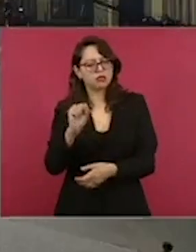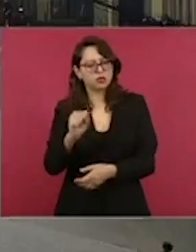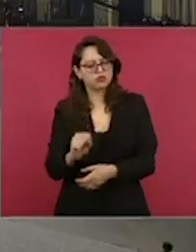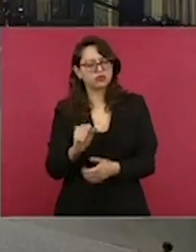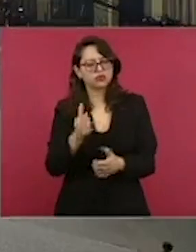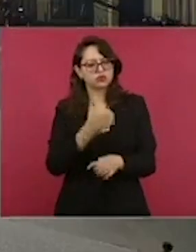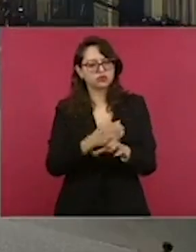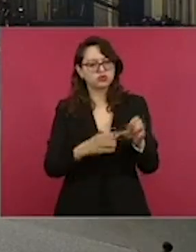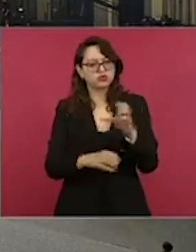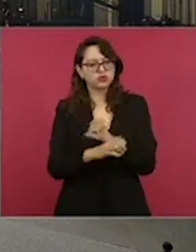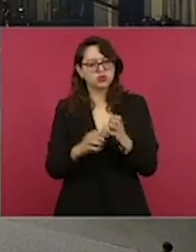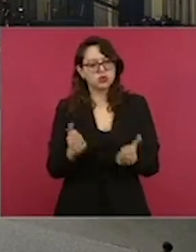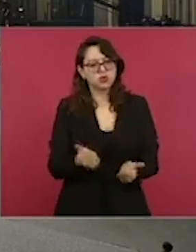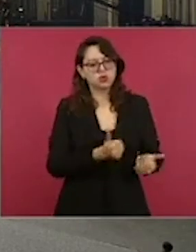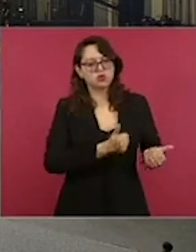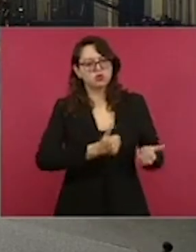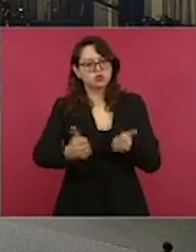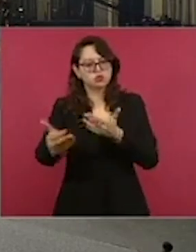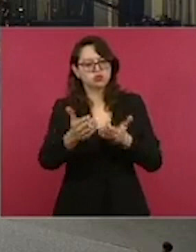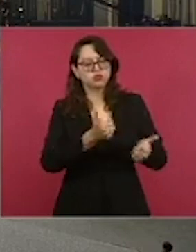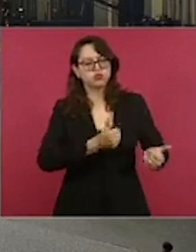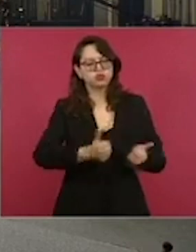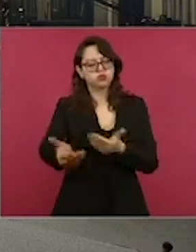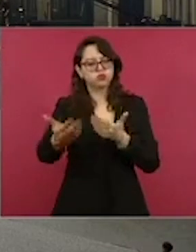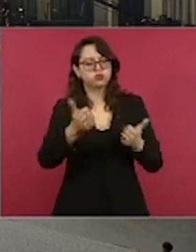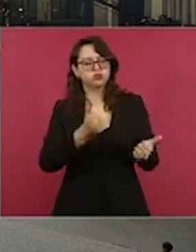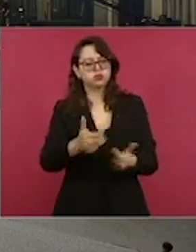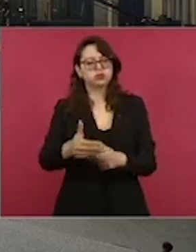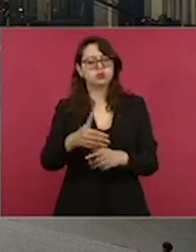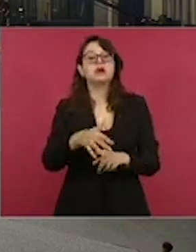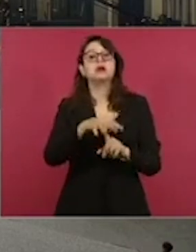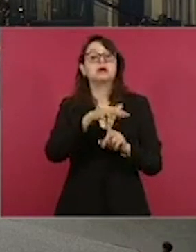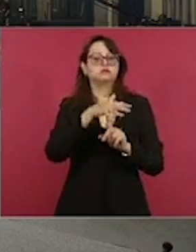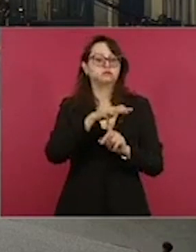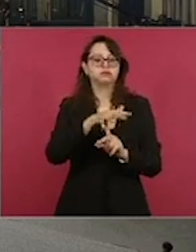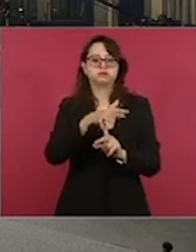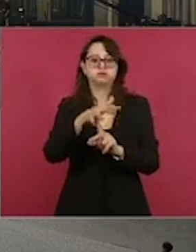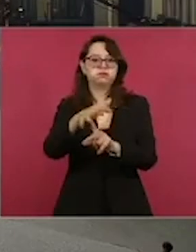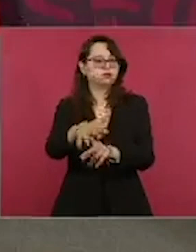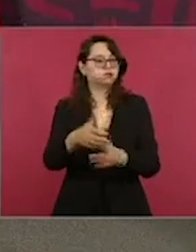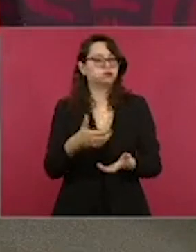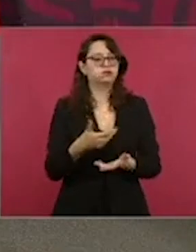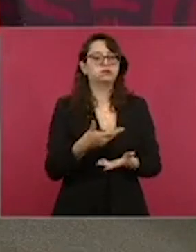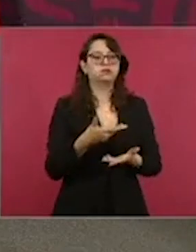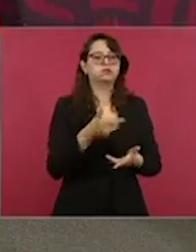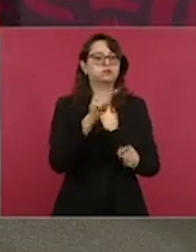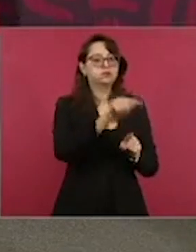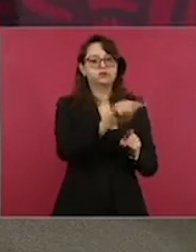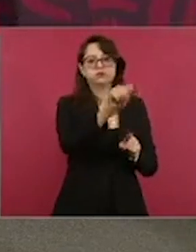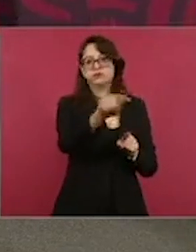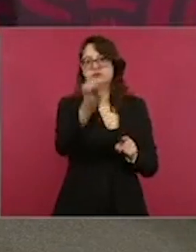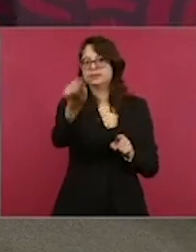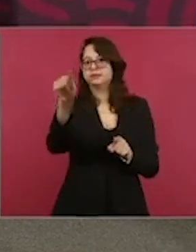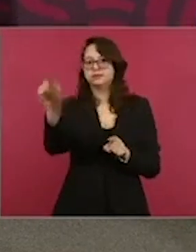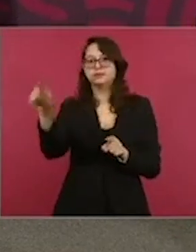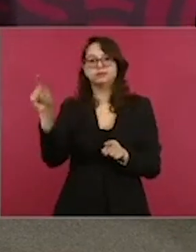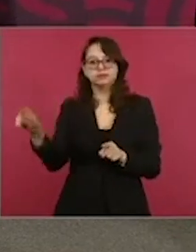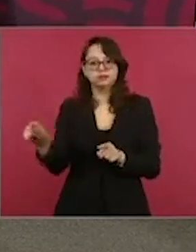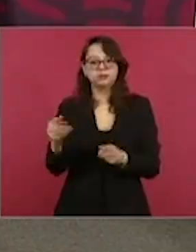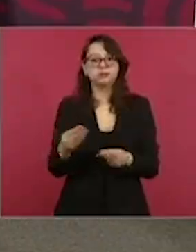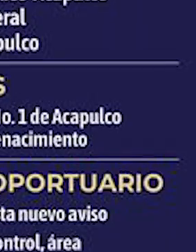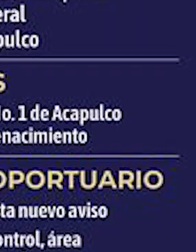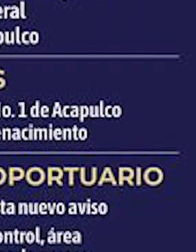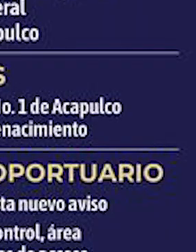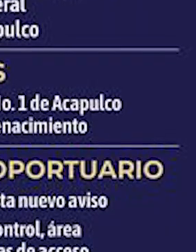a pie de la cuesta en aeronaves de la Fuerza Aérea Mexicana, mismas que se estarán distribuyendo a la